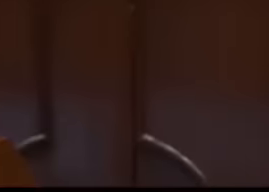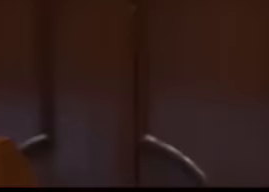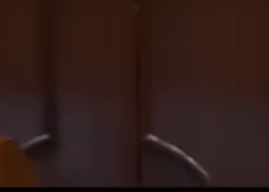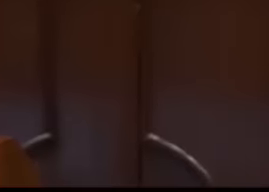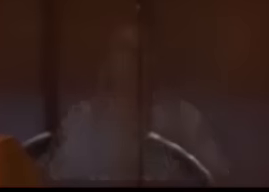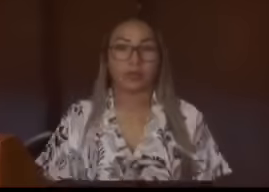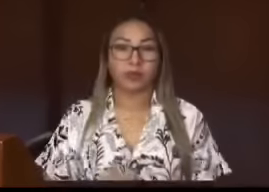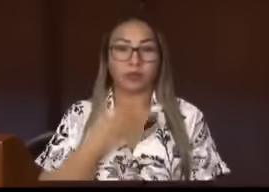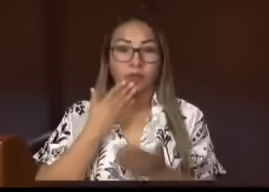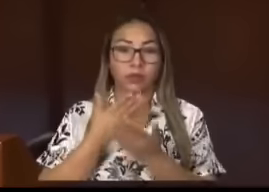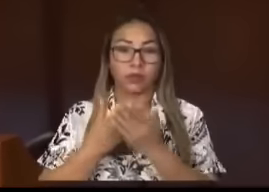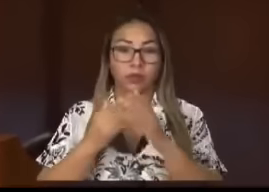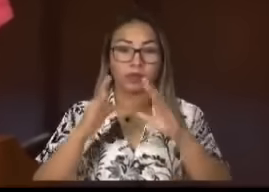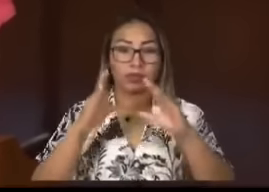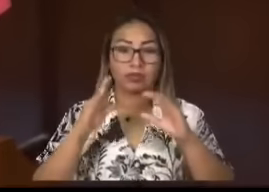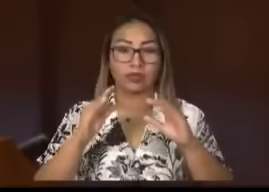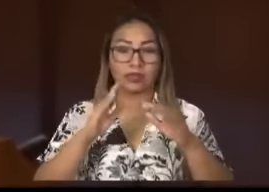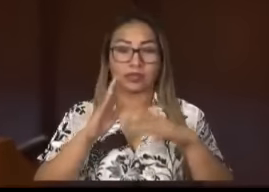Muy buenas tardes,